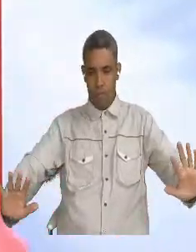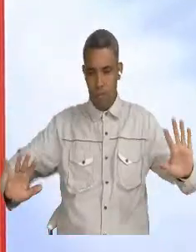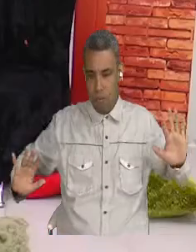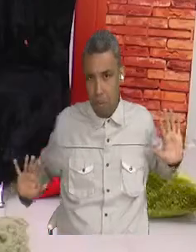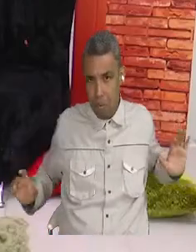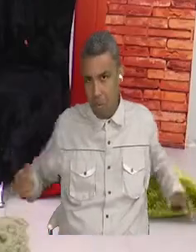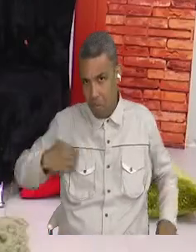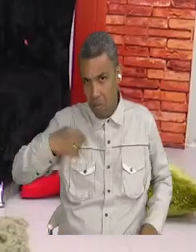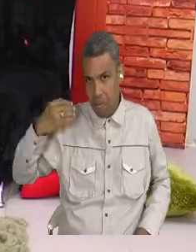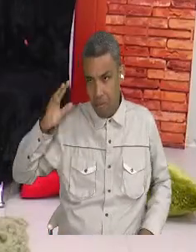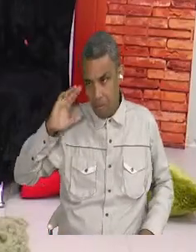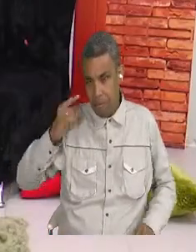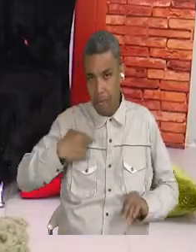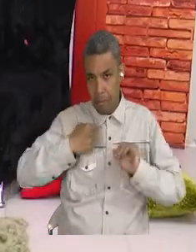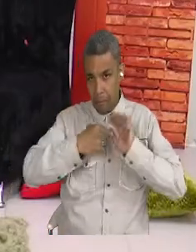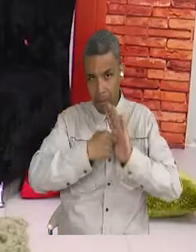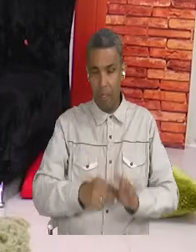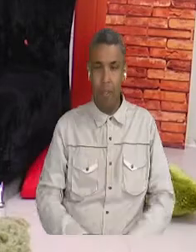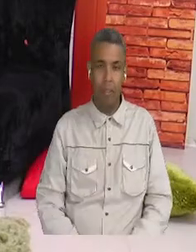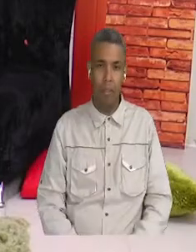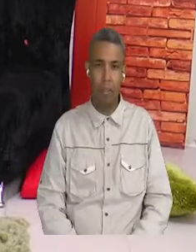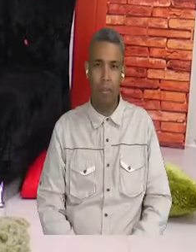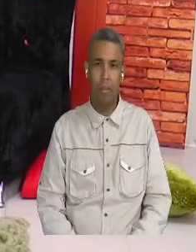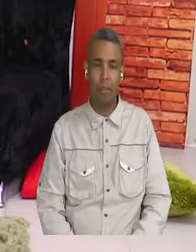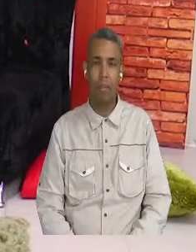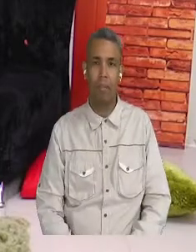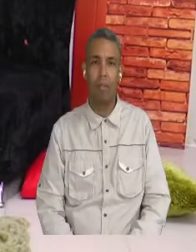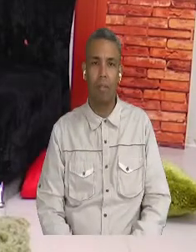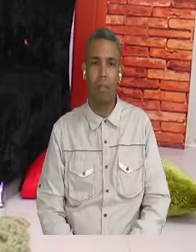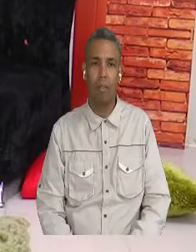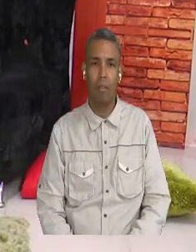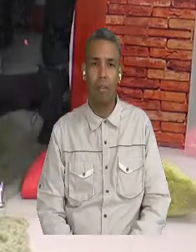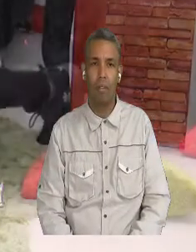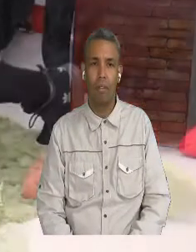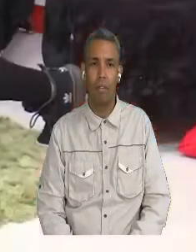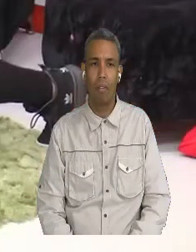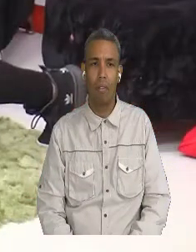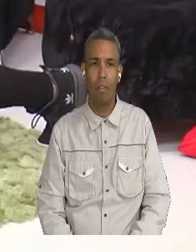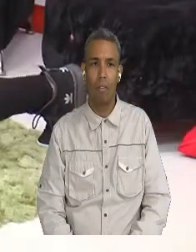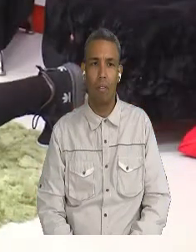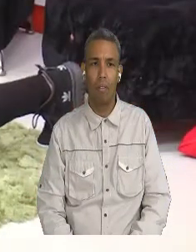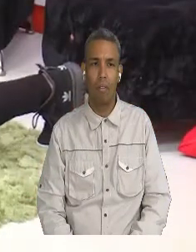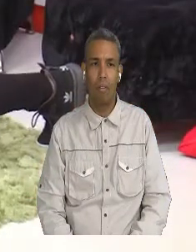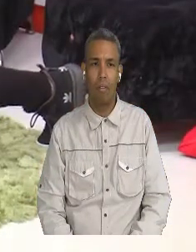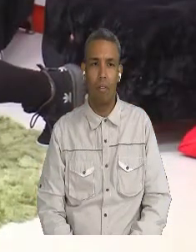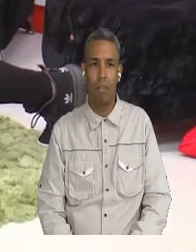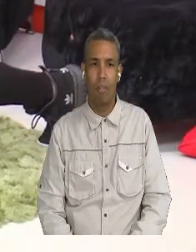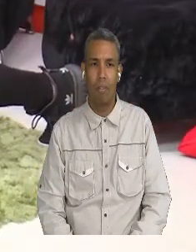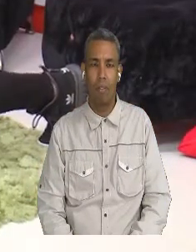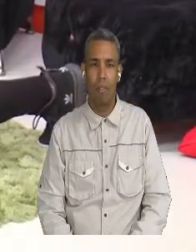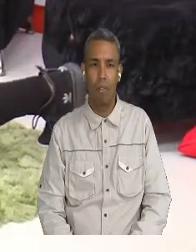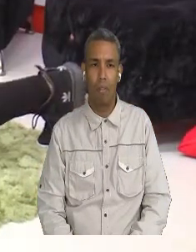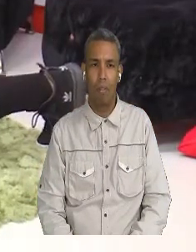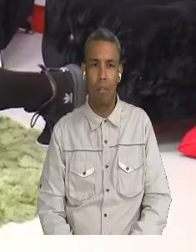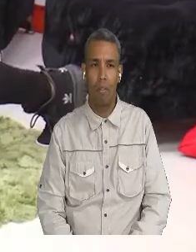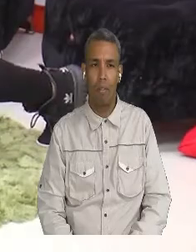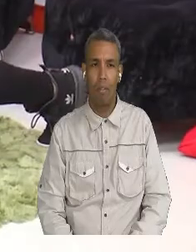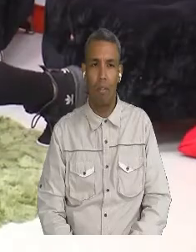¿Listo? Entonces, las manos debajo de los hombros y que el pecho completamente toque el piso. El sí sabe